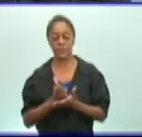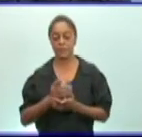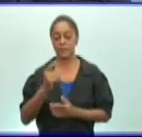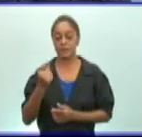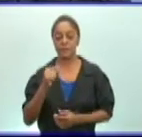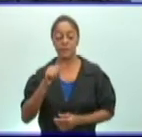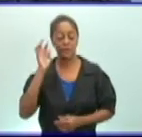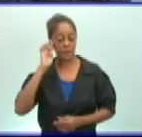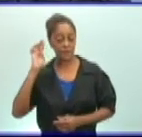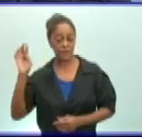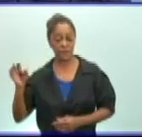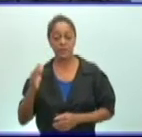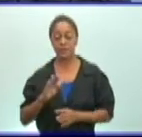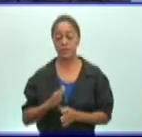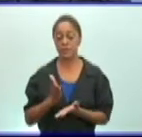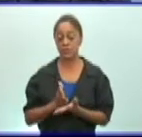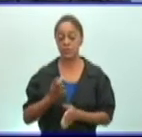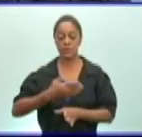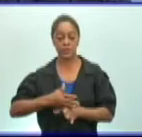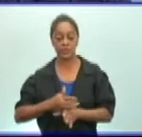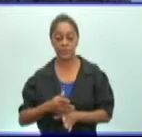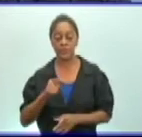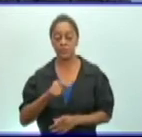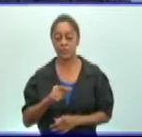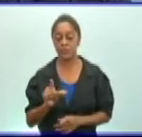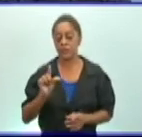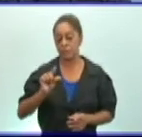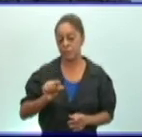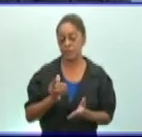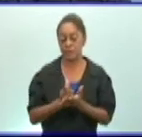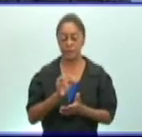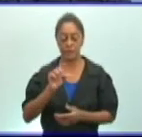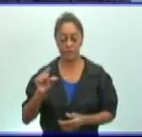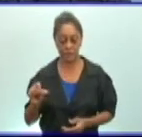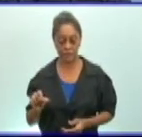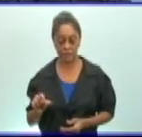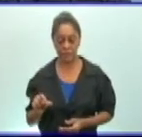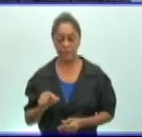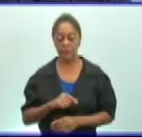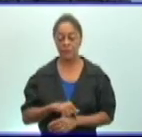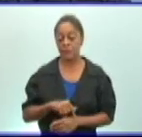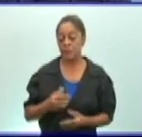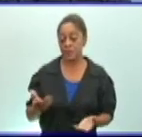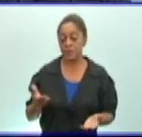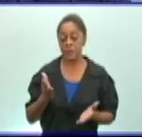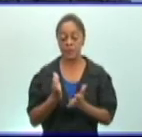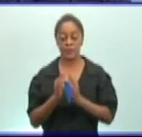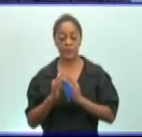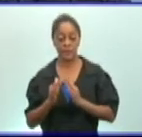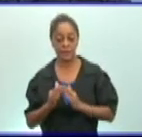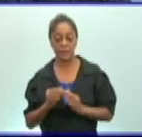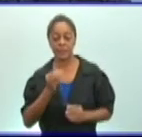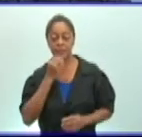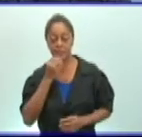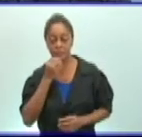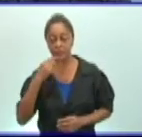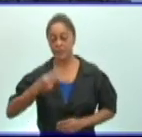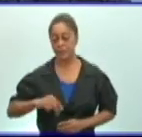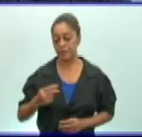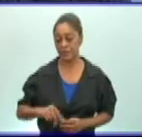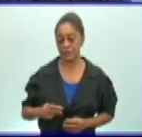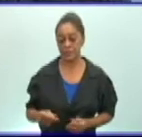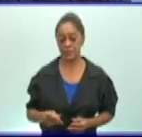Recuerden que este es un curso diferente porque ustedes están menos tiempo en la escuela. Por tanto, lo que se está buscando es que en la casa ustedes puedan ejercitar,